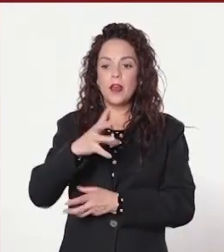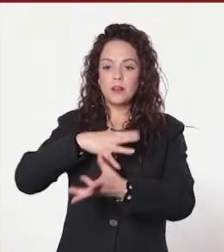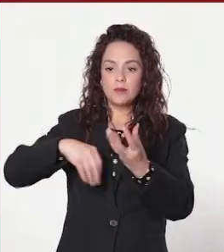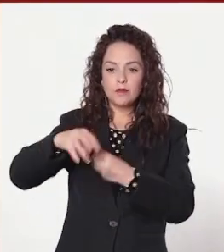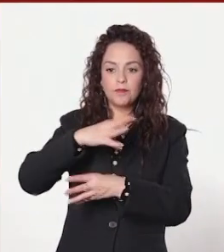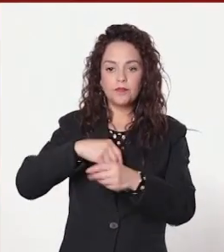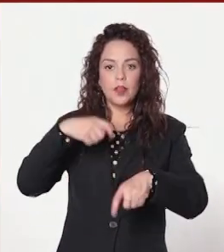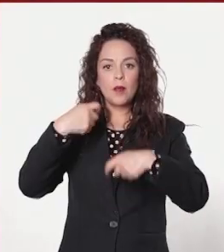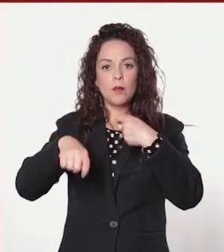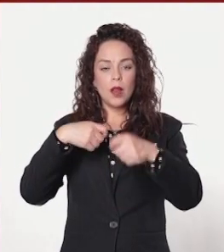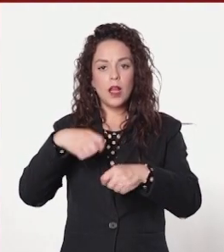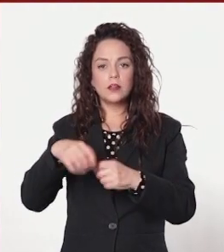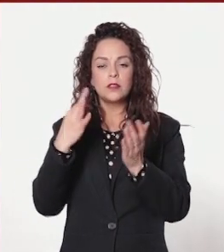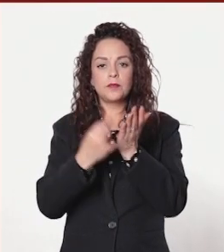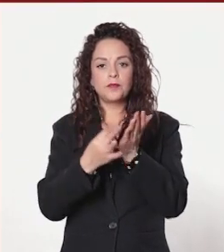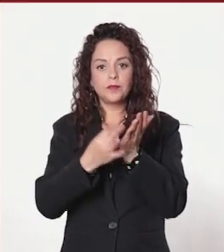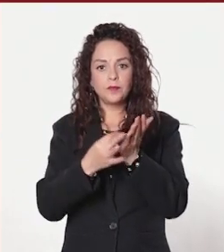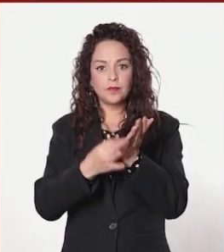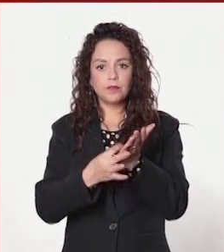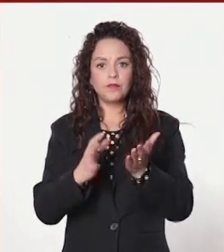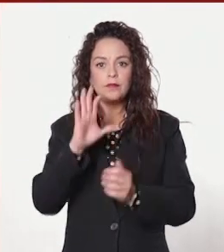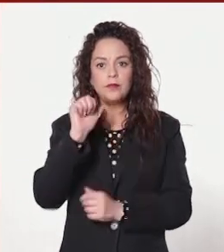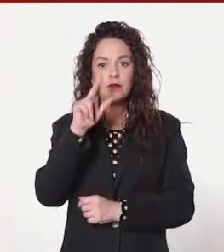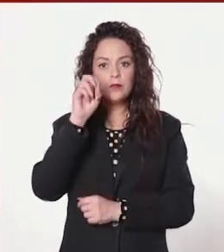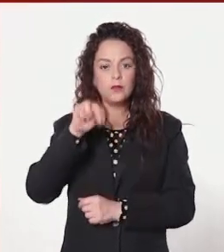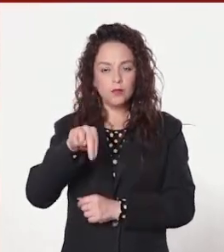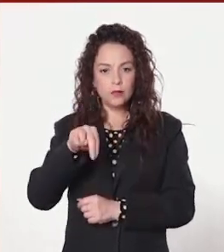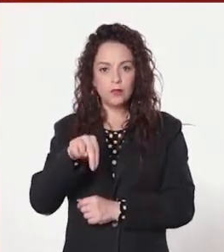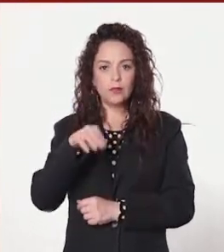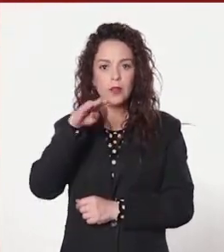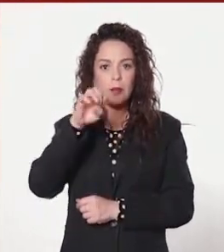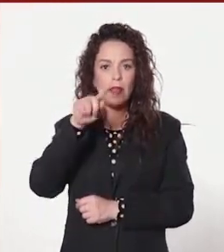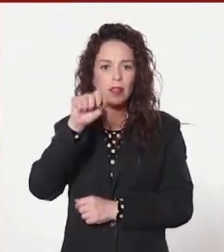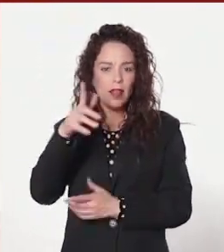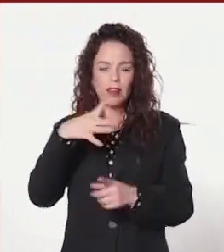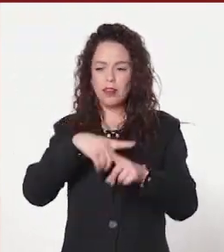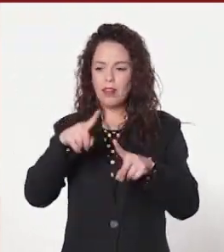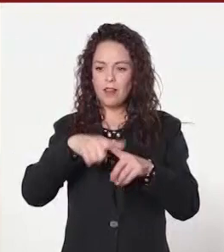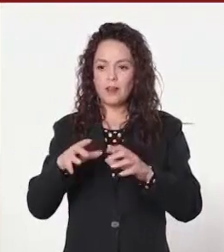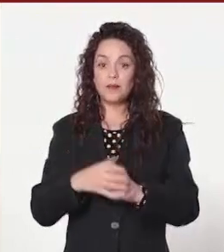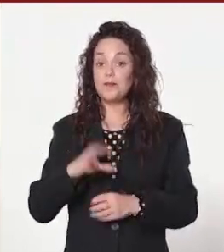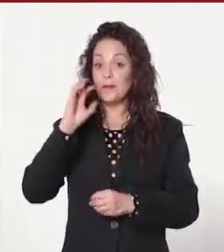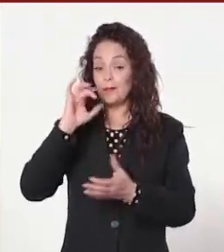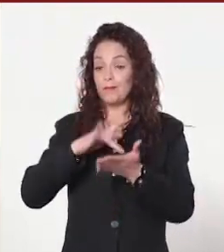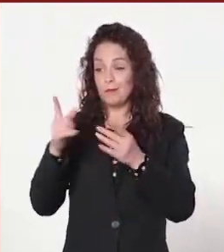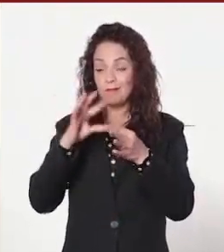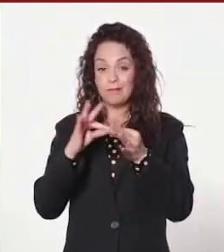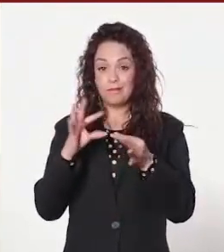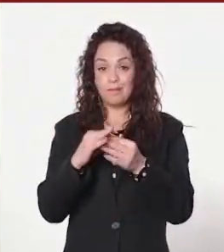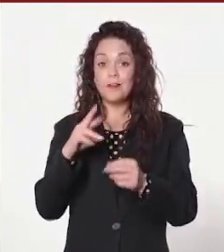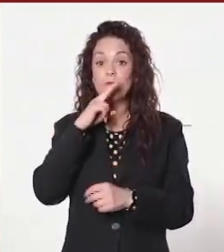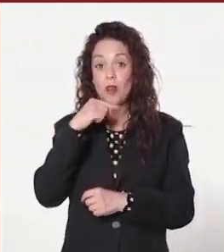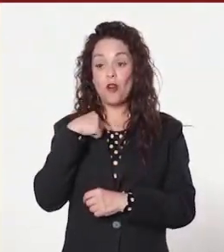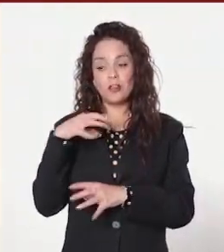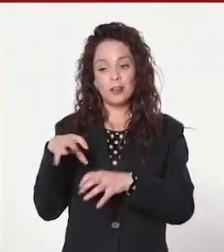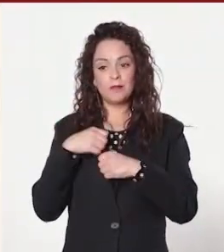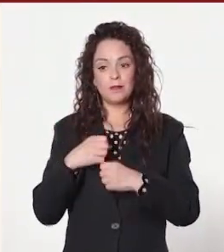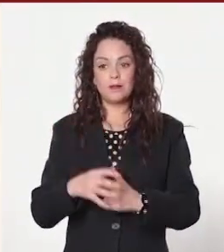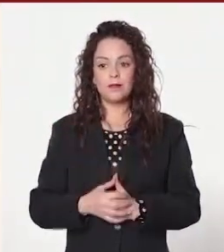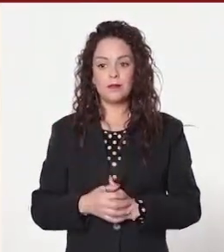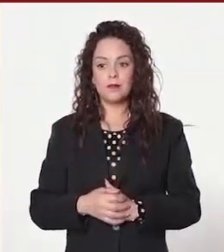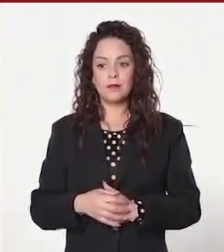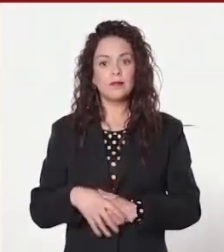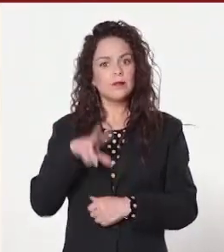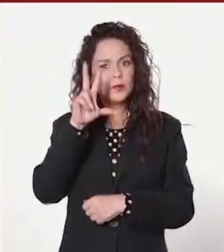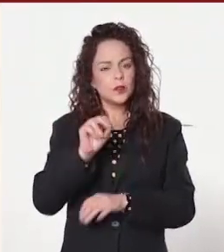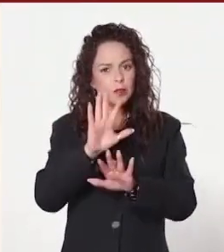aluminio, vidrio, cartón, metal, etc. Muchas gracias por la explicación, Pamela. Entonces me quedo con ella. No, espérate. Los